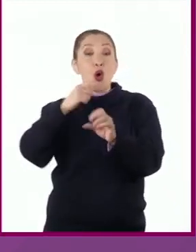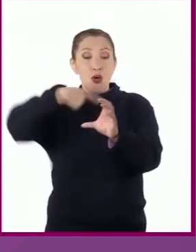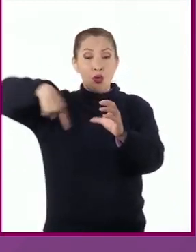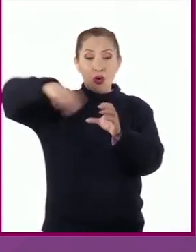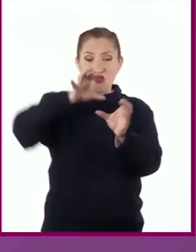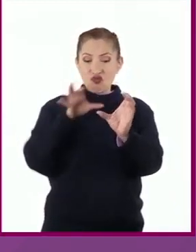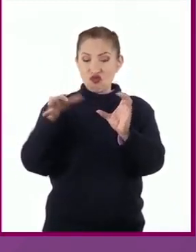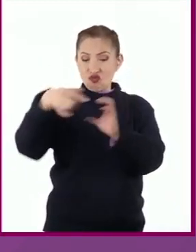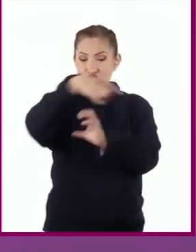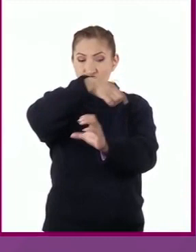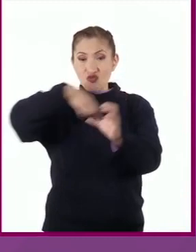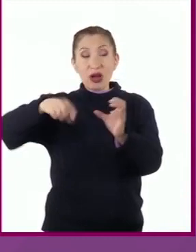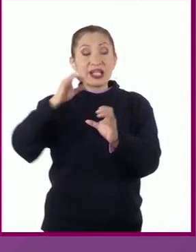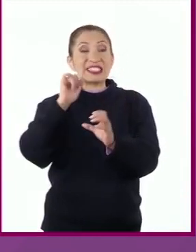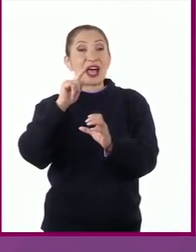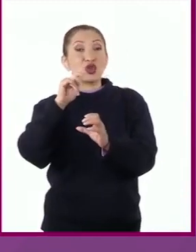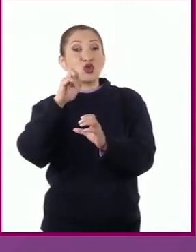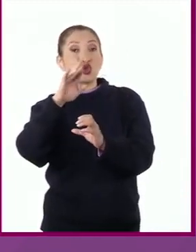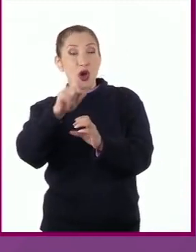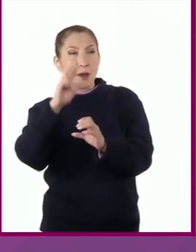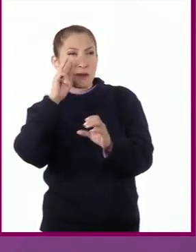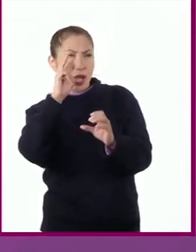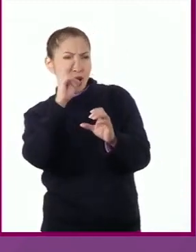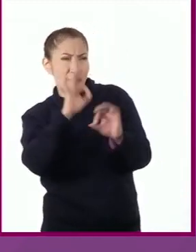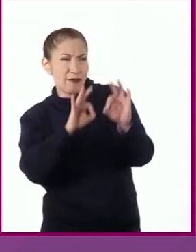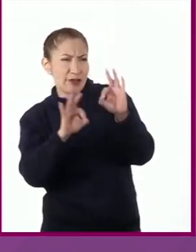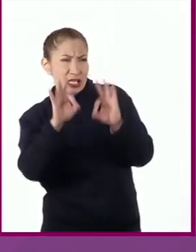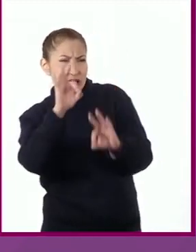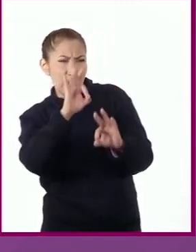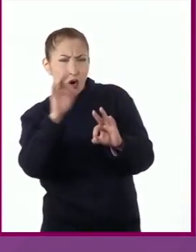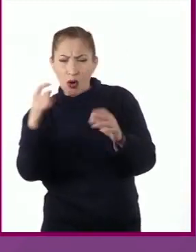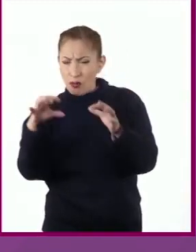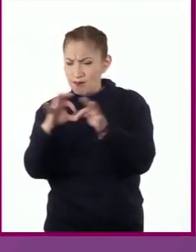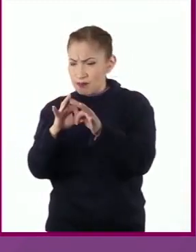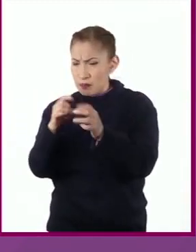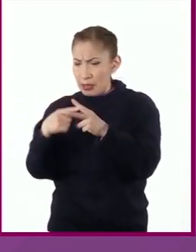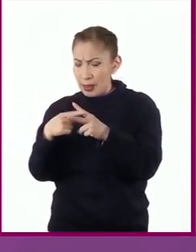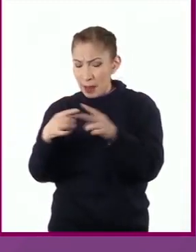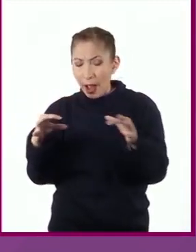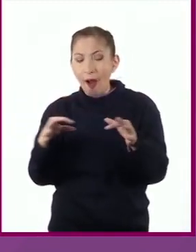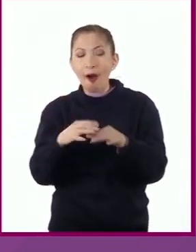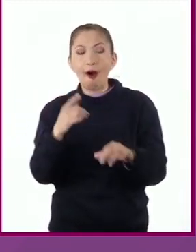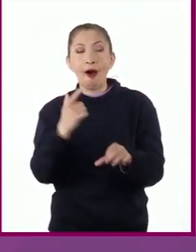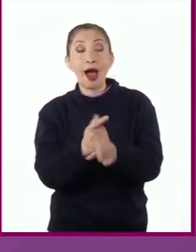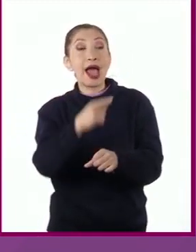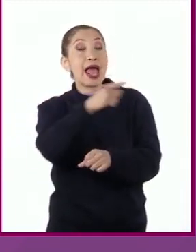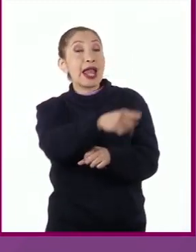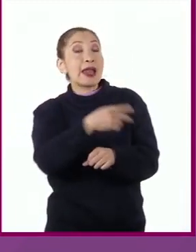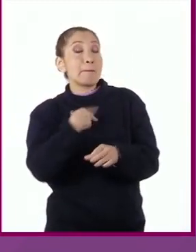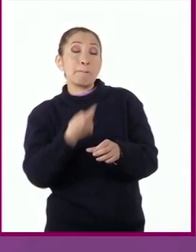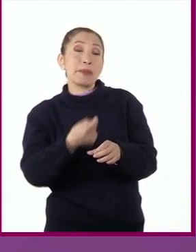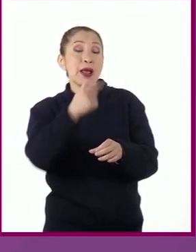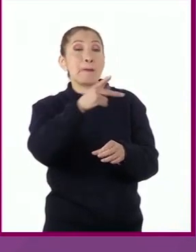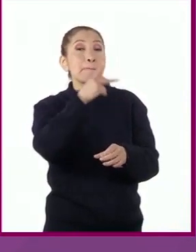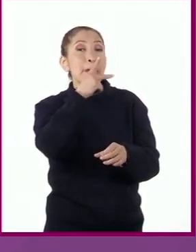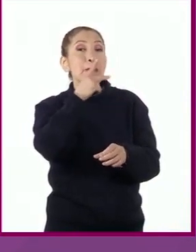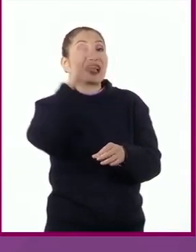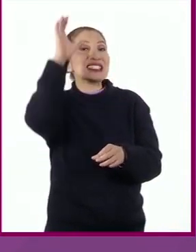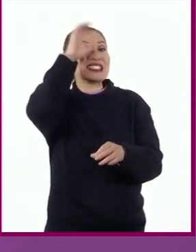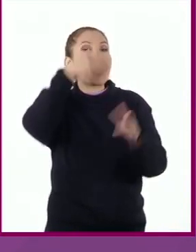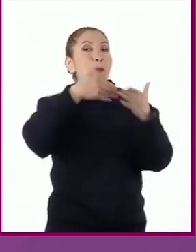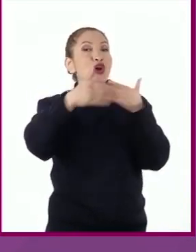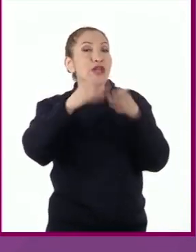Saturno. Relacionó los fenómenos físicos con las matemáticas. Es considerado el padre de la ciencia moderna